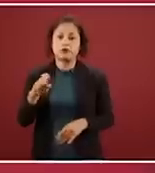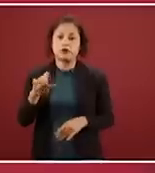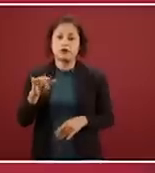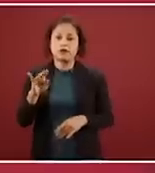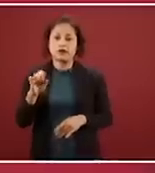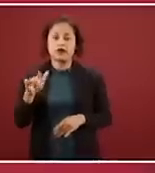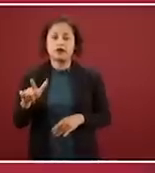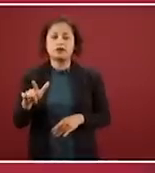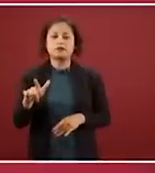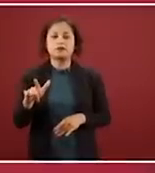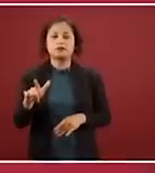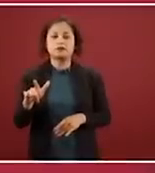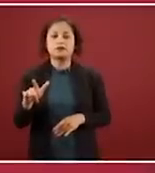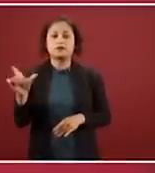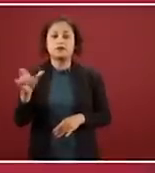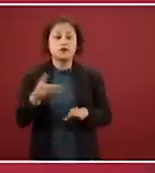ahí nanita,